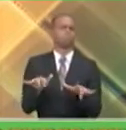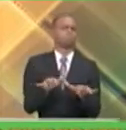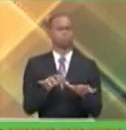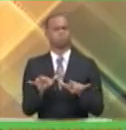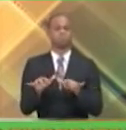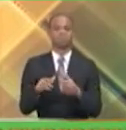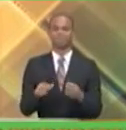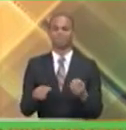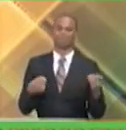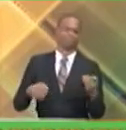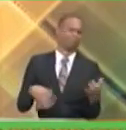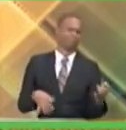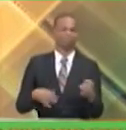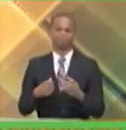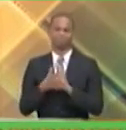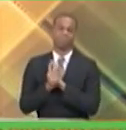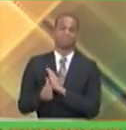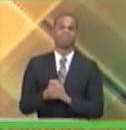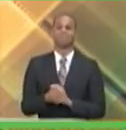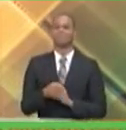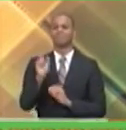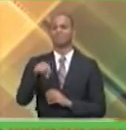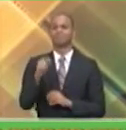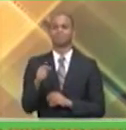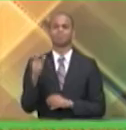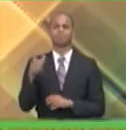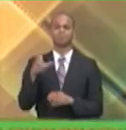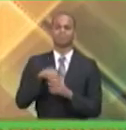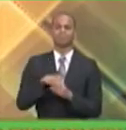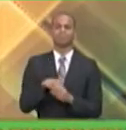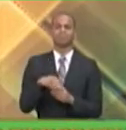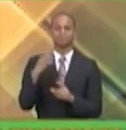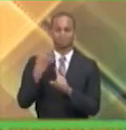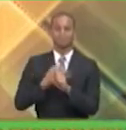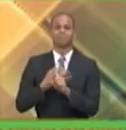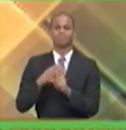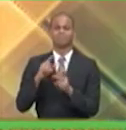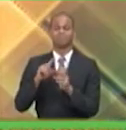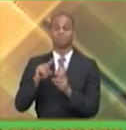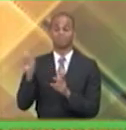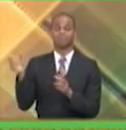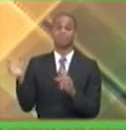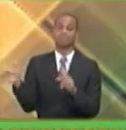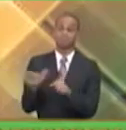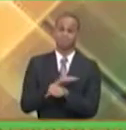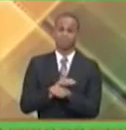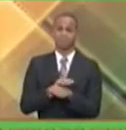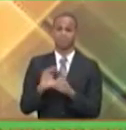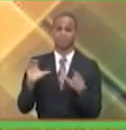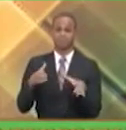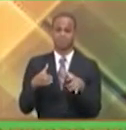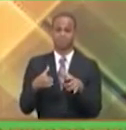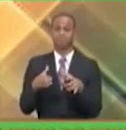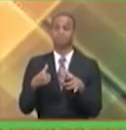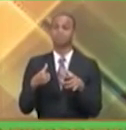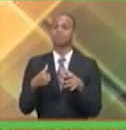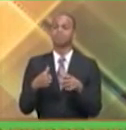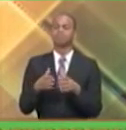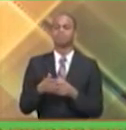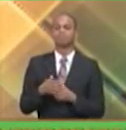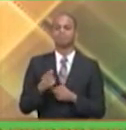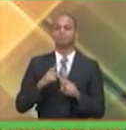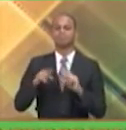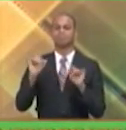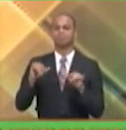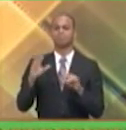como decimos... ¿Y cuántos meses tiene Manuel en la escuela? 9 meses. Él completó el ciclo, ¿verdad? Pero queda